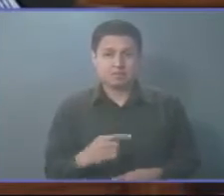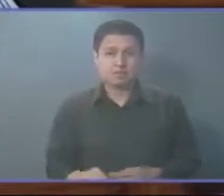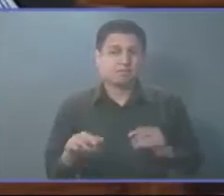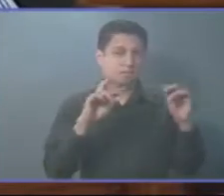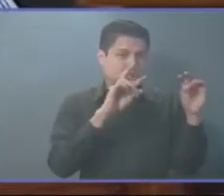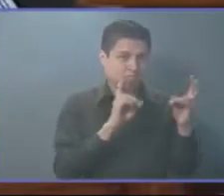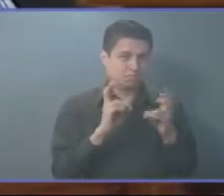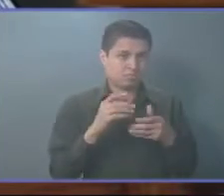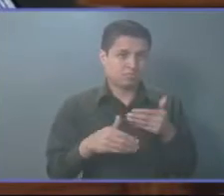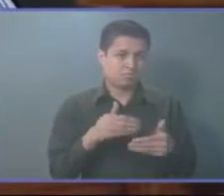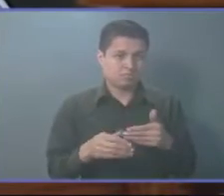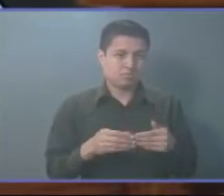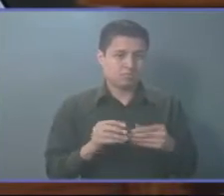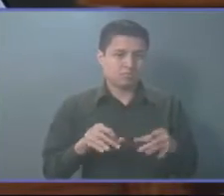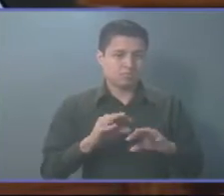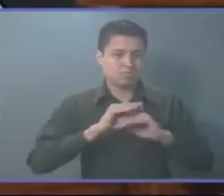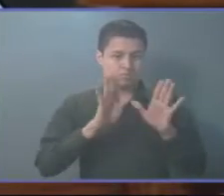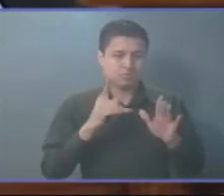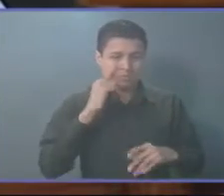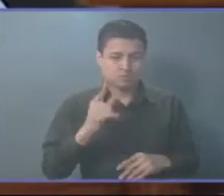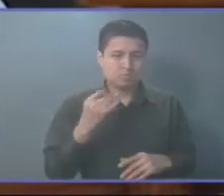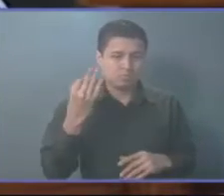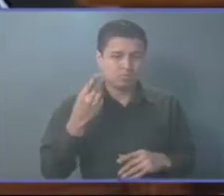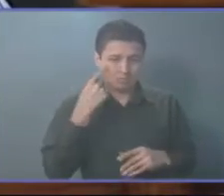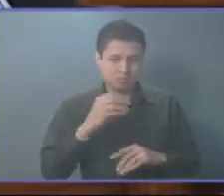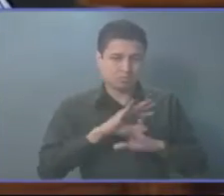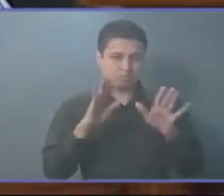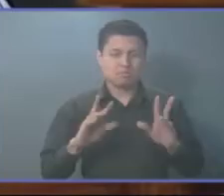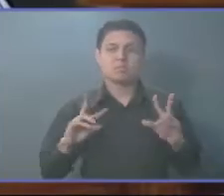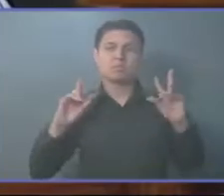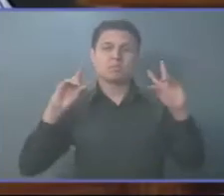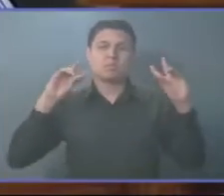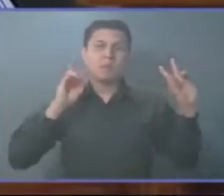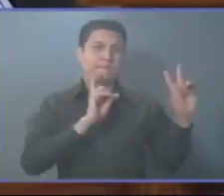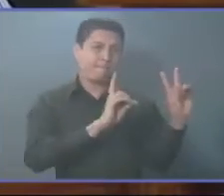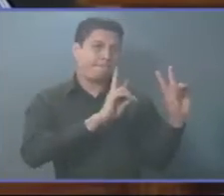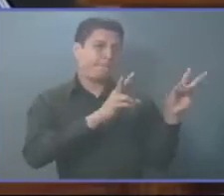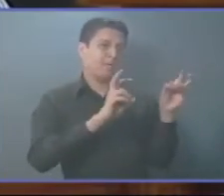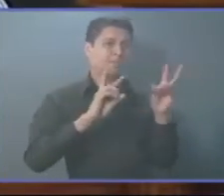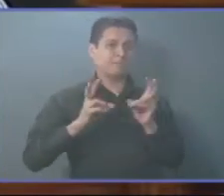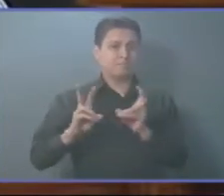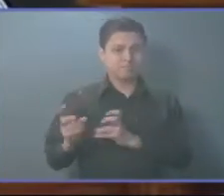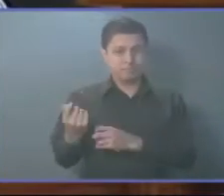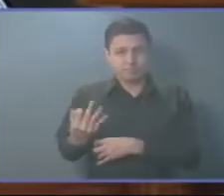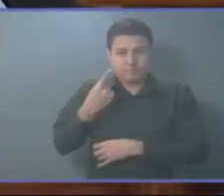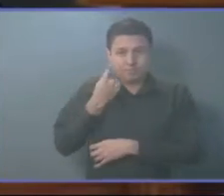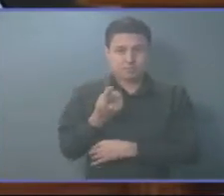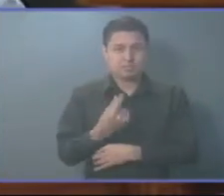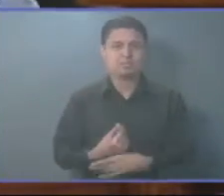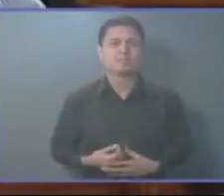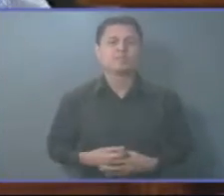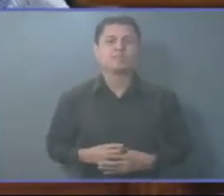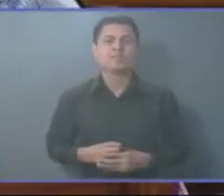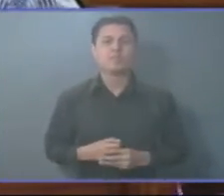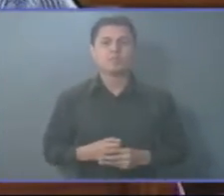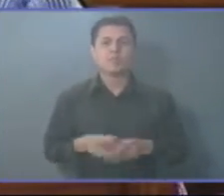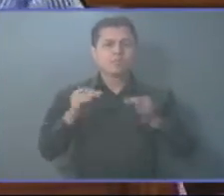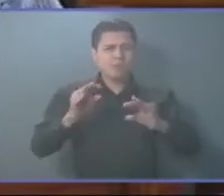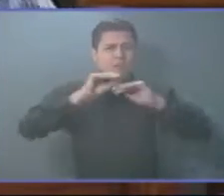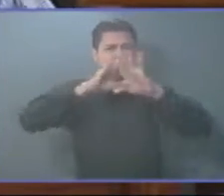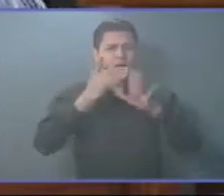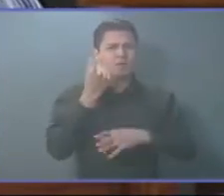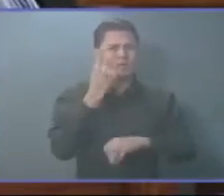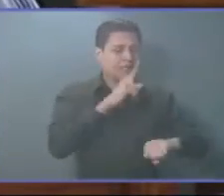temas de transparencia, tiene que ver con algunos temas que tienen que ver con la claridad de